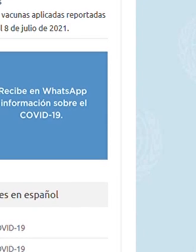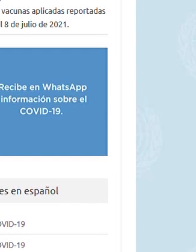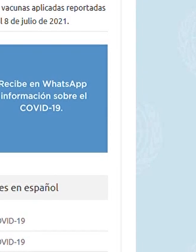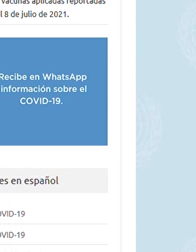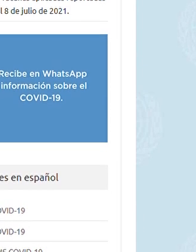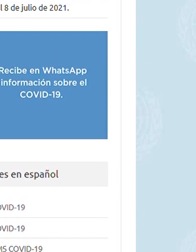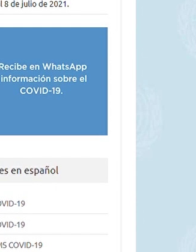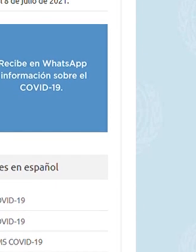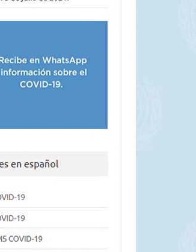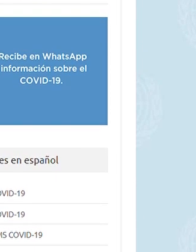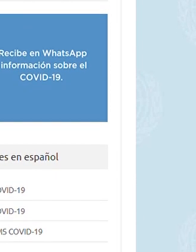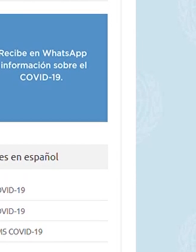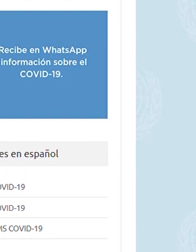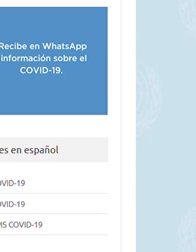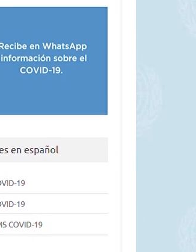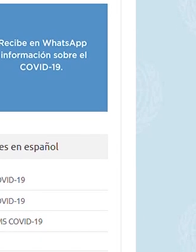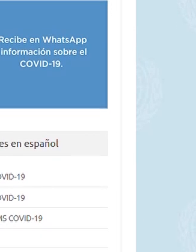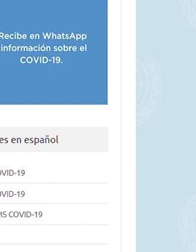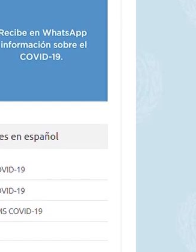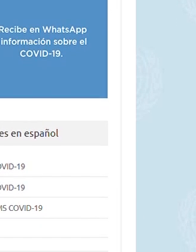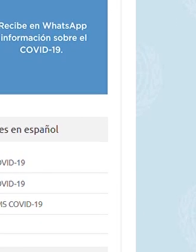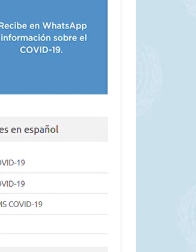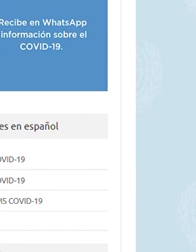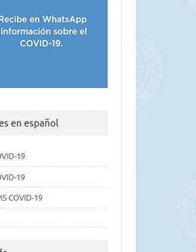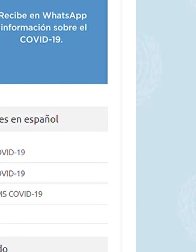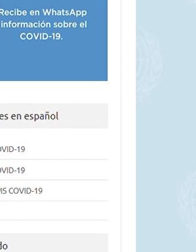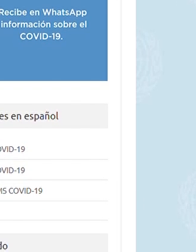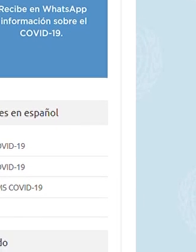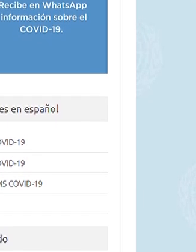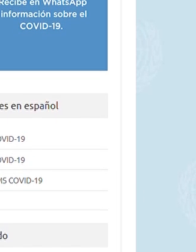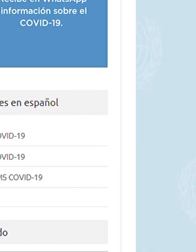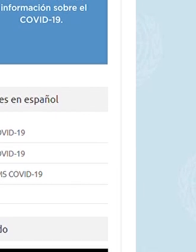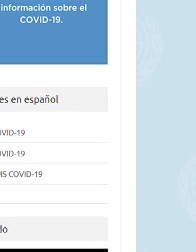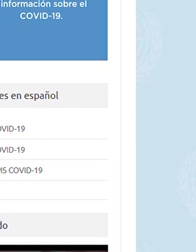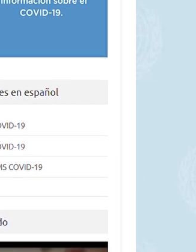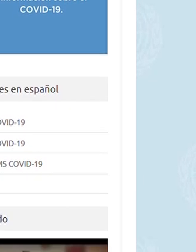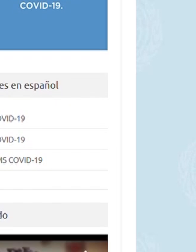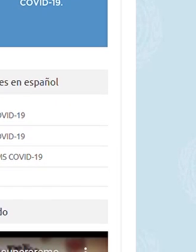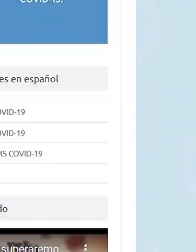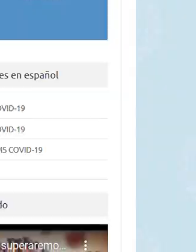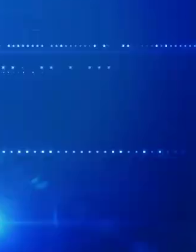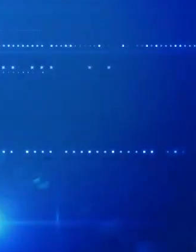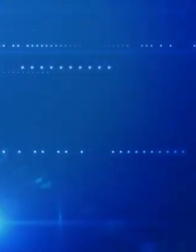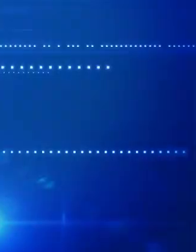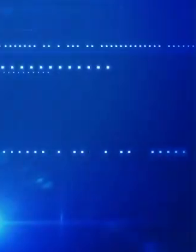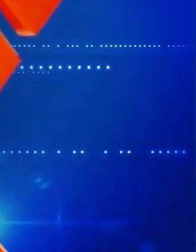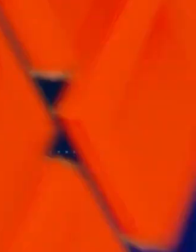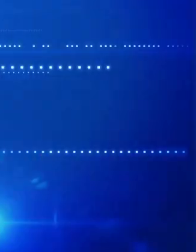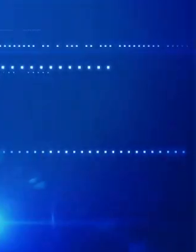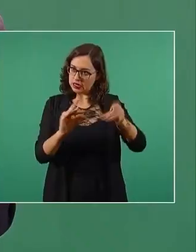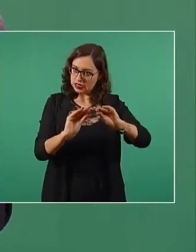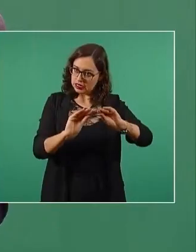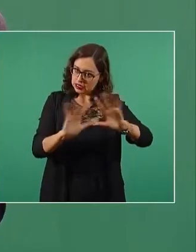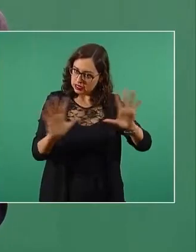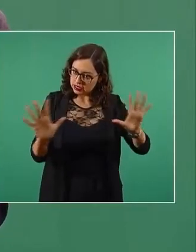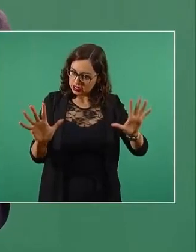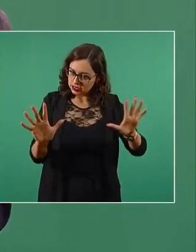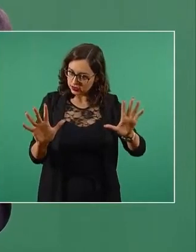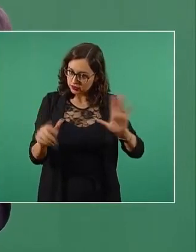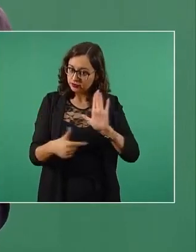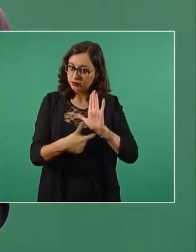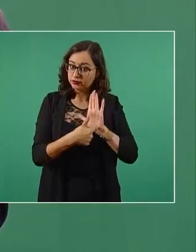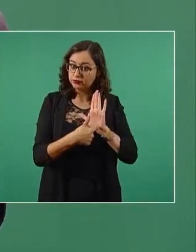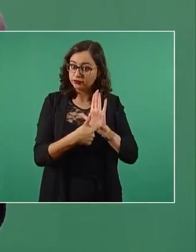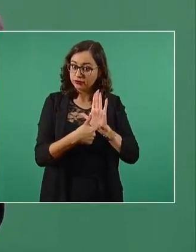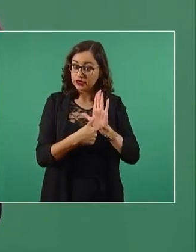en la transmisión y contagio del virus arcop 2 que ocasiona la enfermedad del cobi 19 esta mañana la